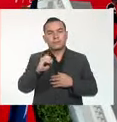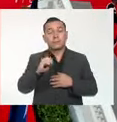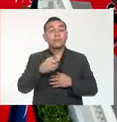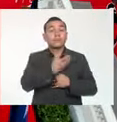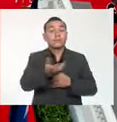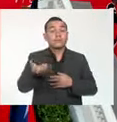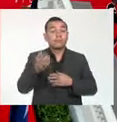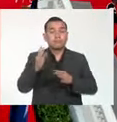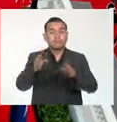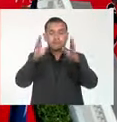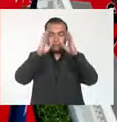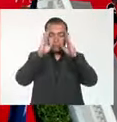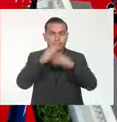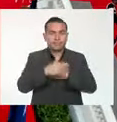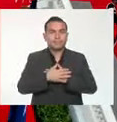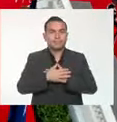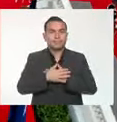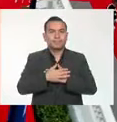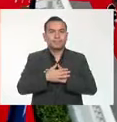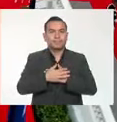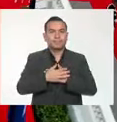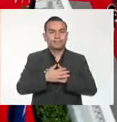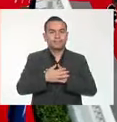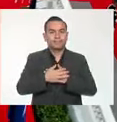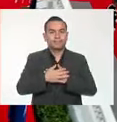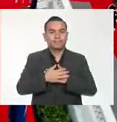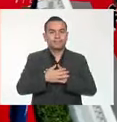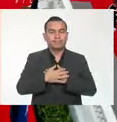¡Unidad de atención! ¡Arr!